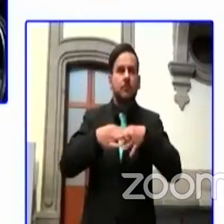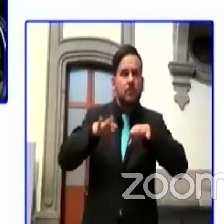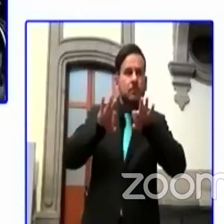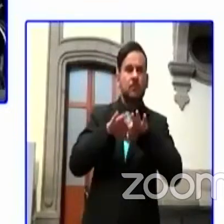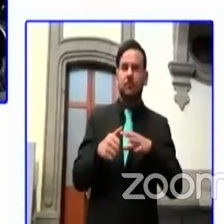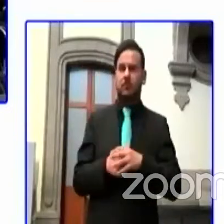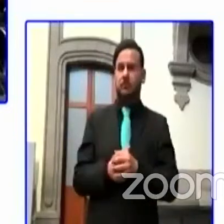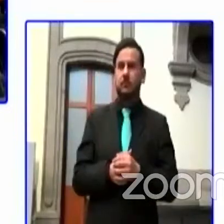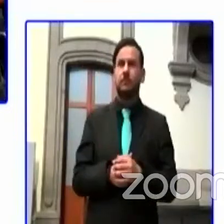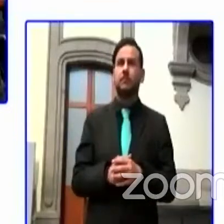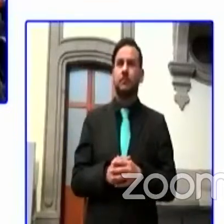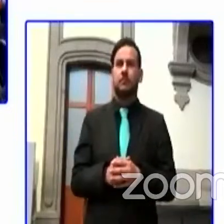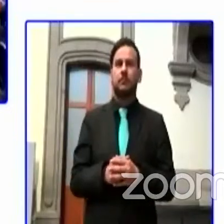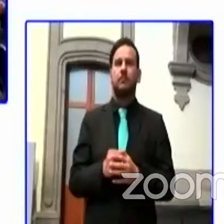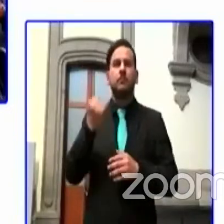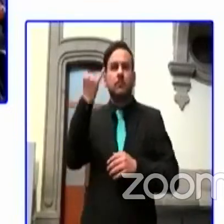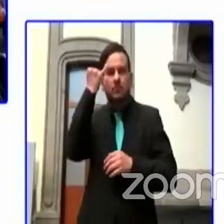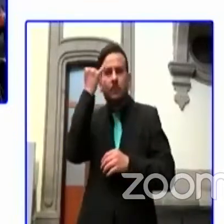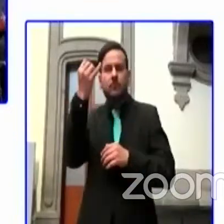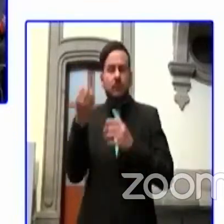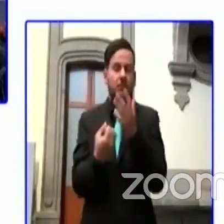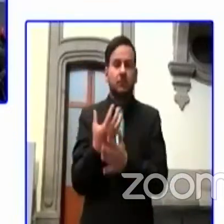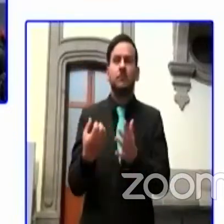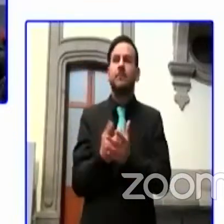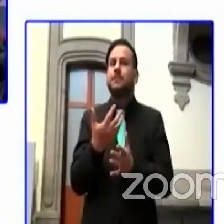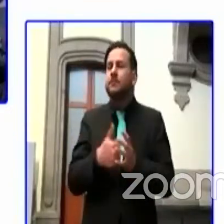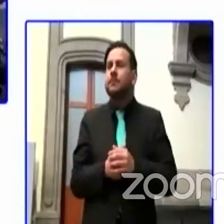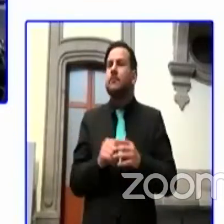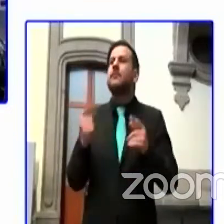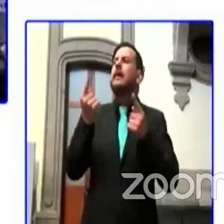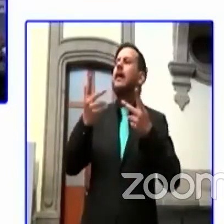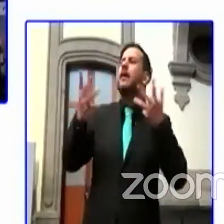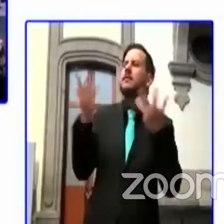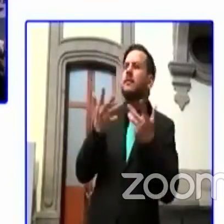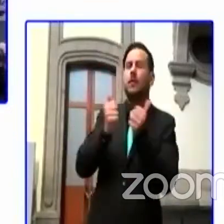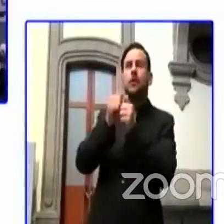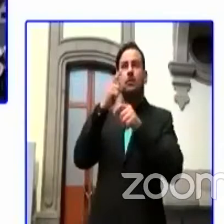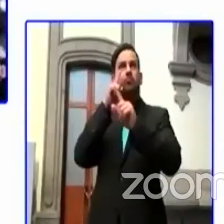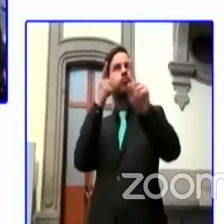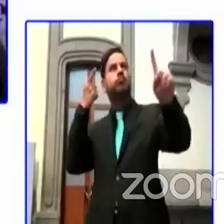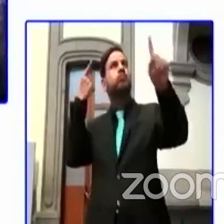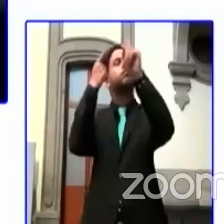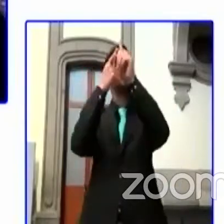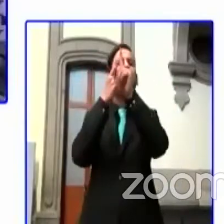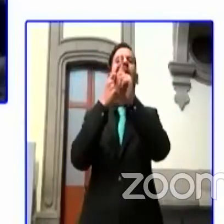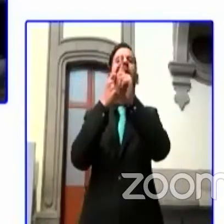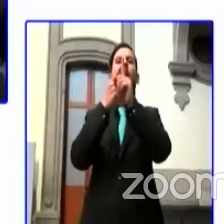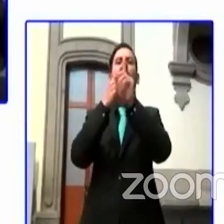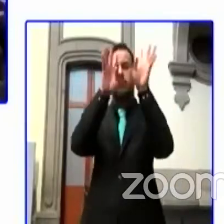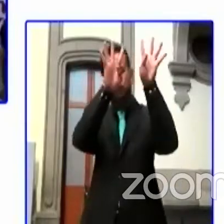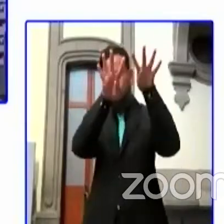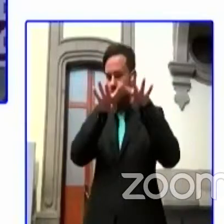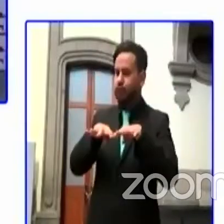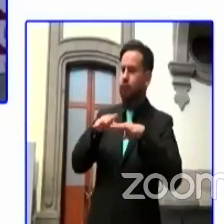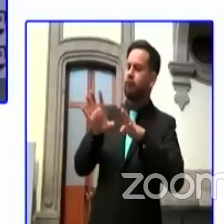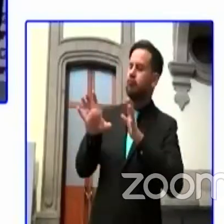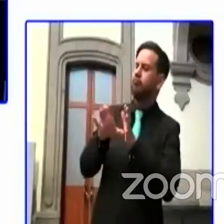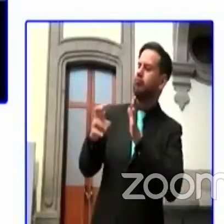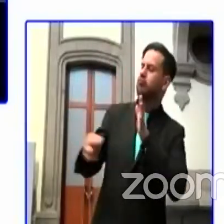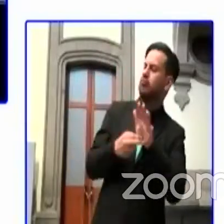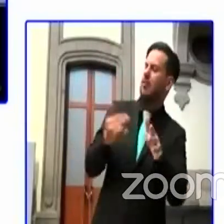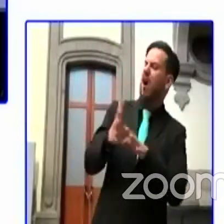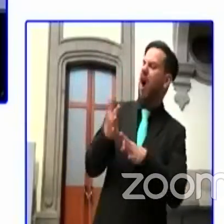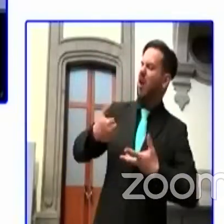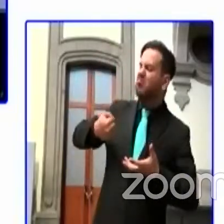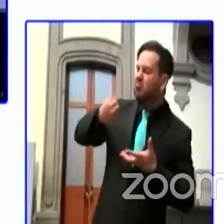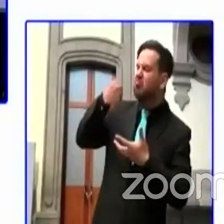fue innovador, ¿no? Pero ¿cómo hacemos para que desde arriba digan, va la convención, van los recursos